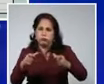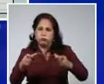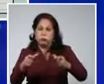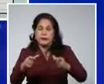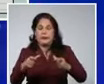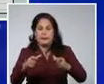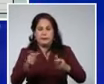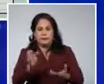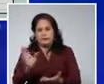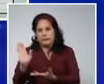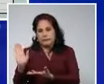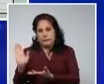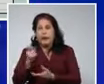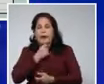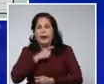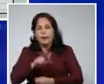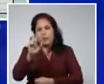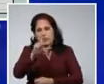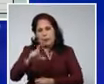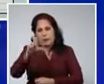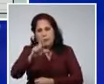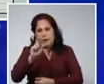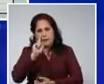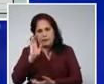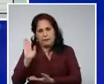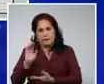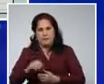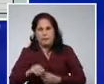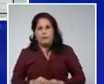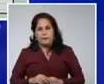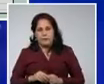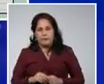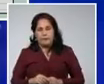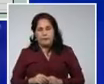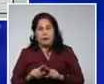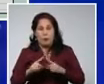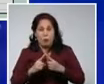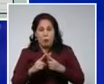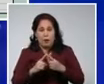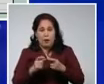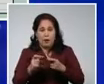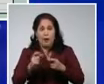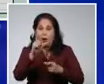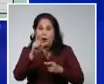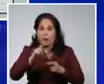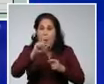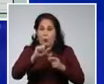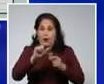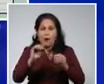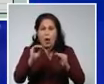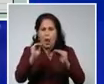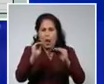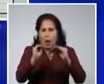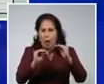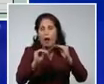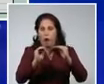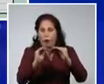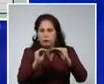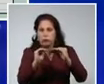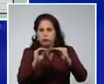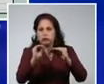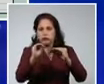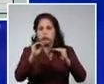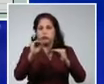tienen ustedes a Camagüey, cómo la curva de casos se ha ido incrementando. De hecho, su